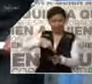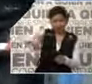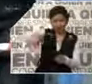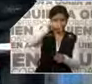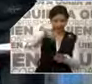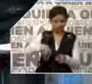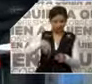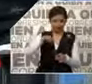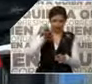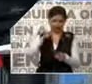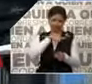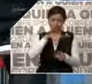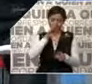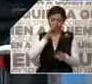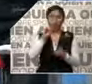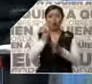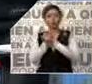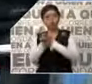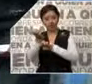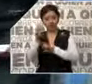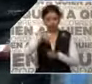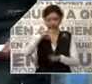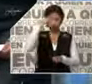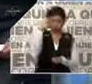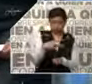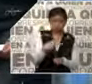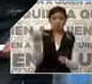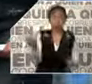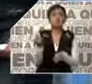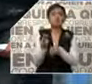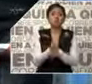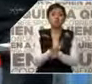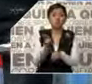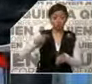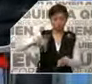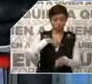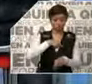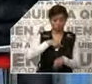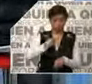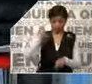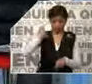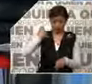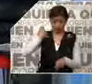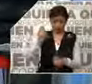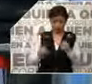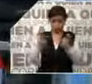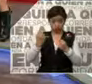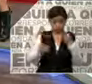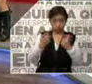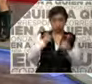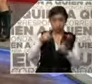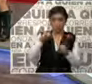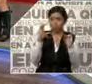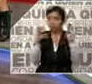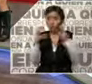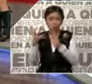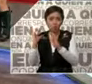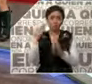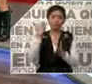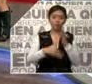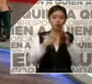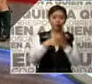Susana, suceden porque precisamente no tenemos cuidado en el modo en el que transportamos las cosas.